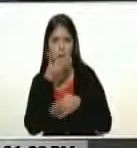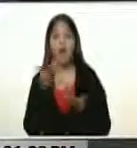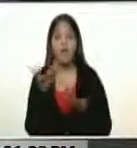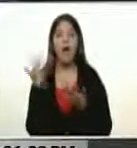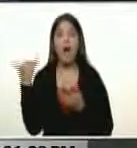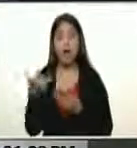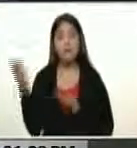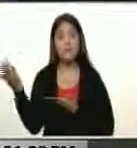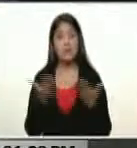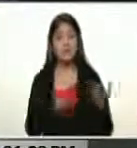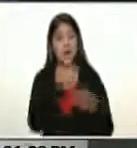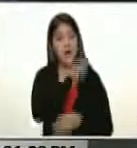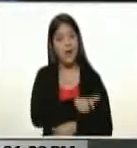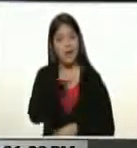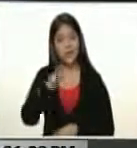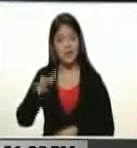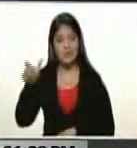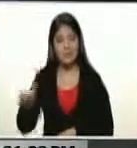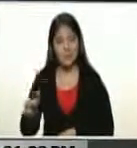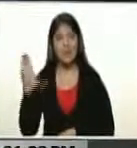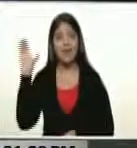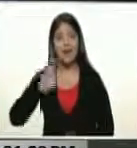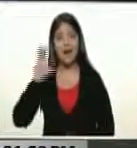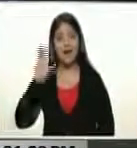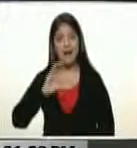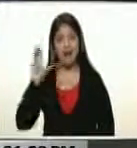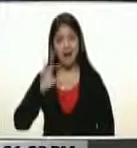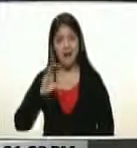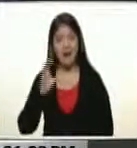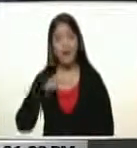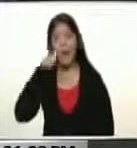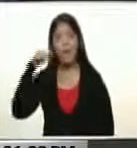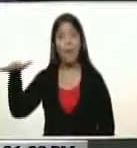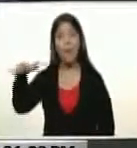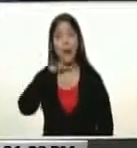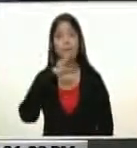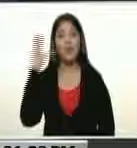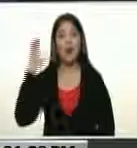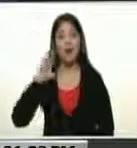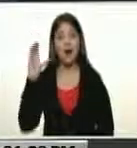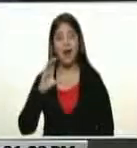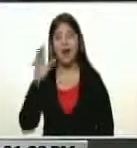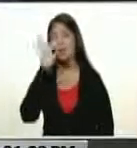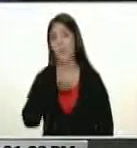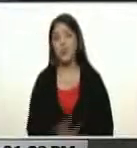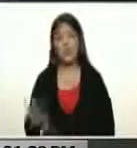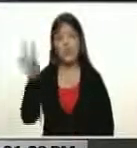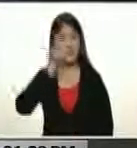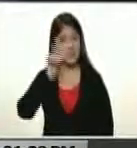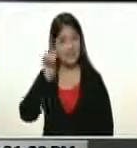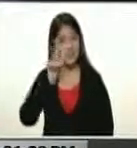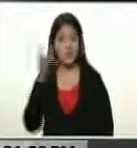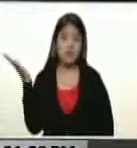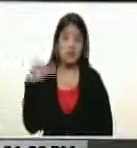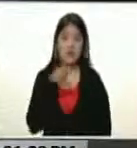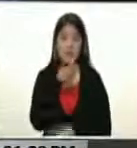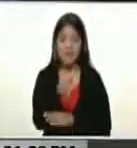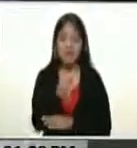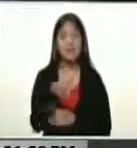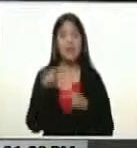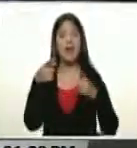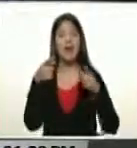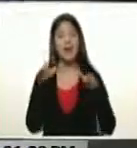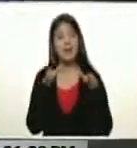invitar una vez más al público de Caracas, al pueblo de Caracas y en general a todo el pueblo venezolano a que asista al ciclo